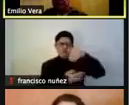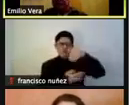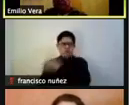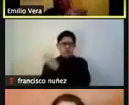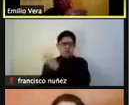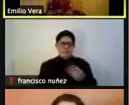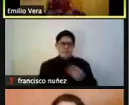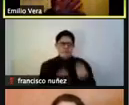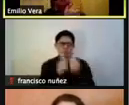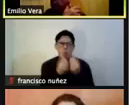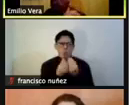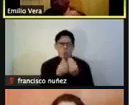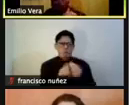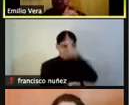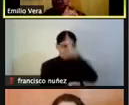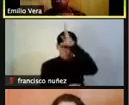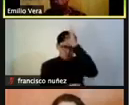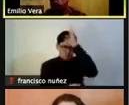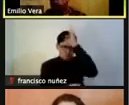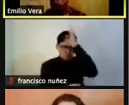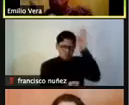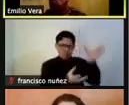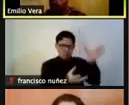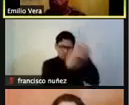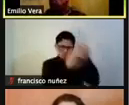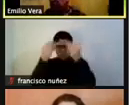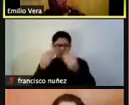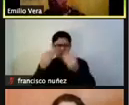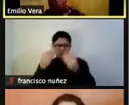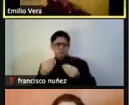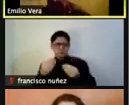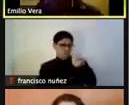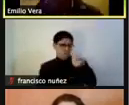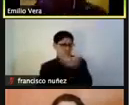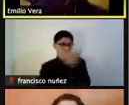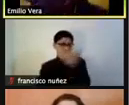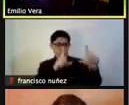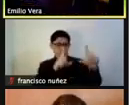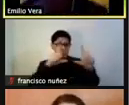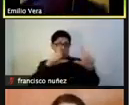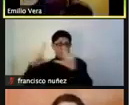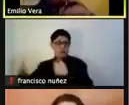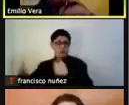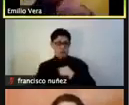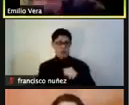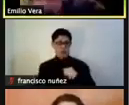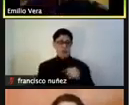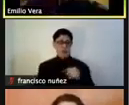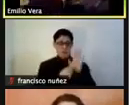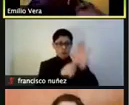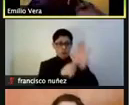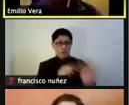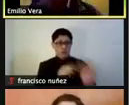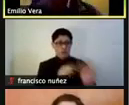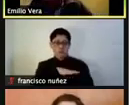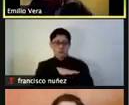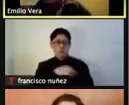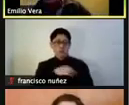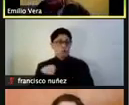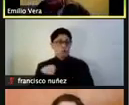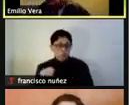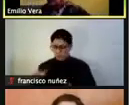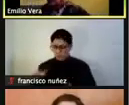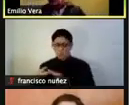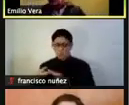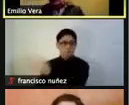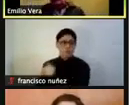estas cosas son hechas por chilenos, digamos, lo que yo he mostrado, yo, Eduardo, en fin, somos